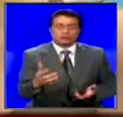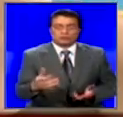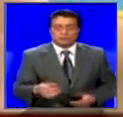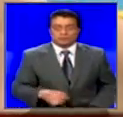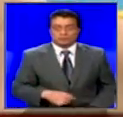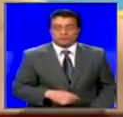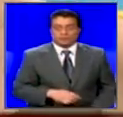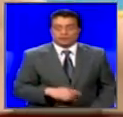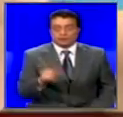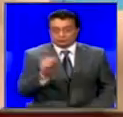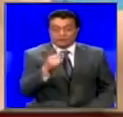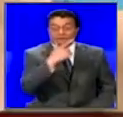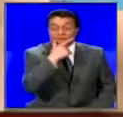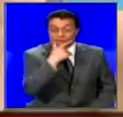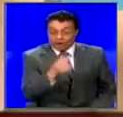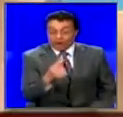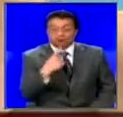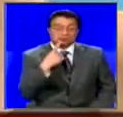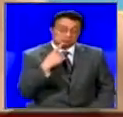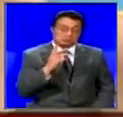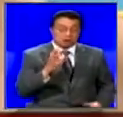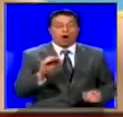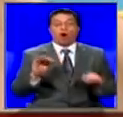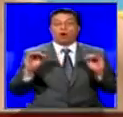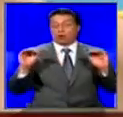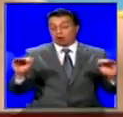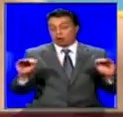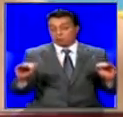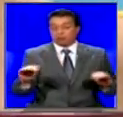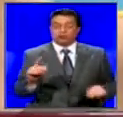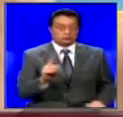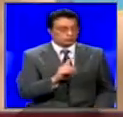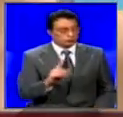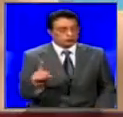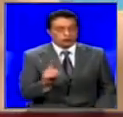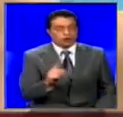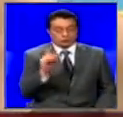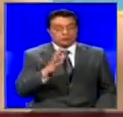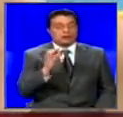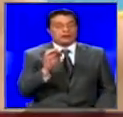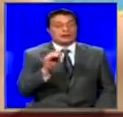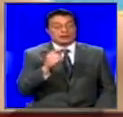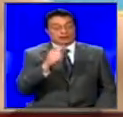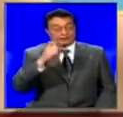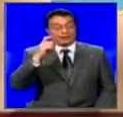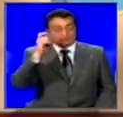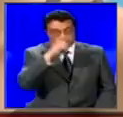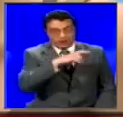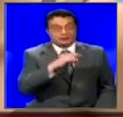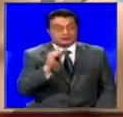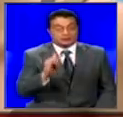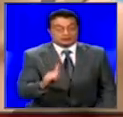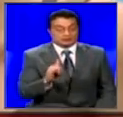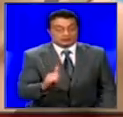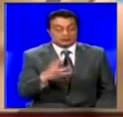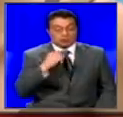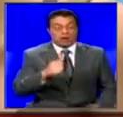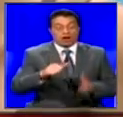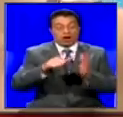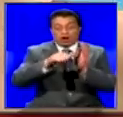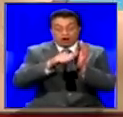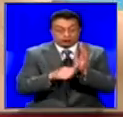decisión ni fácil, ni cómoda, ni grata. Ninguna cirugía